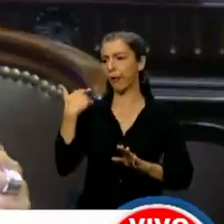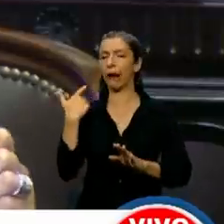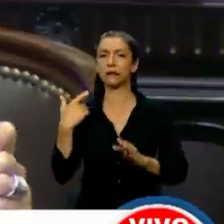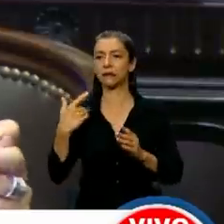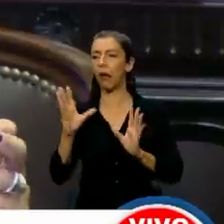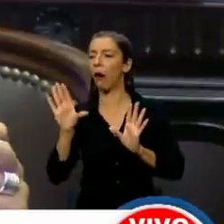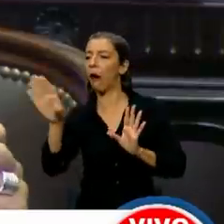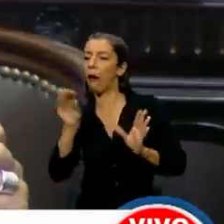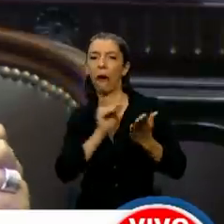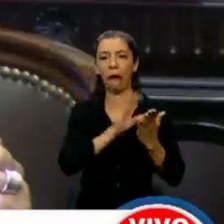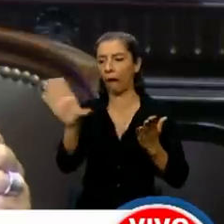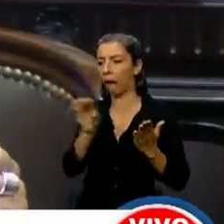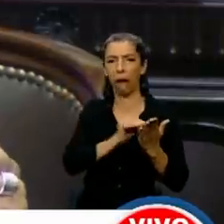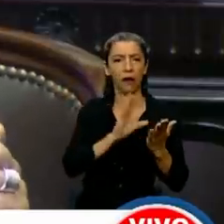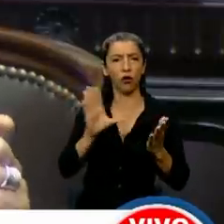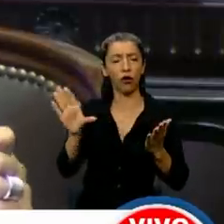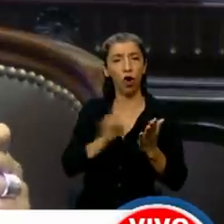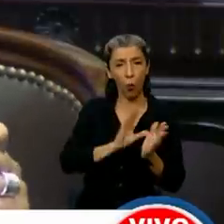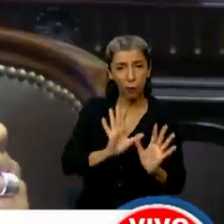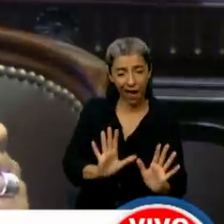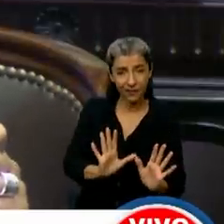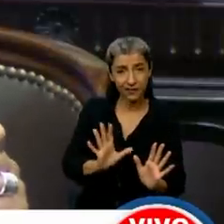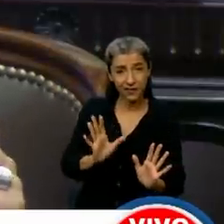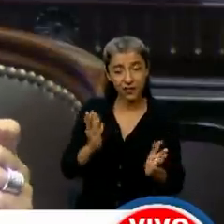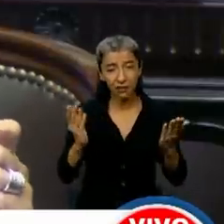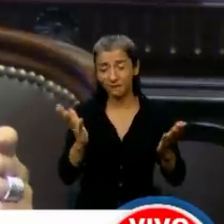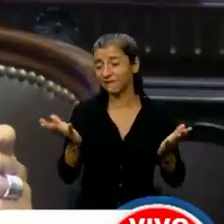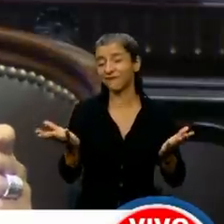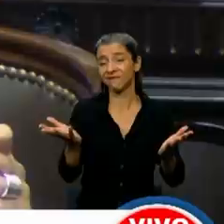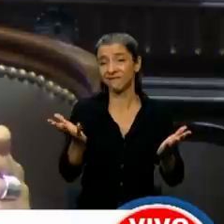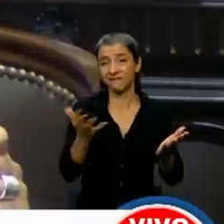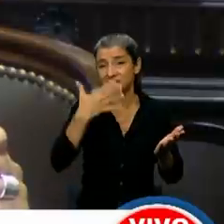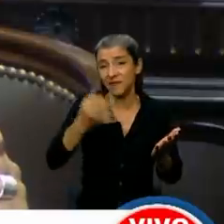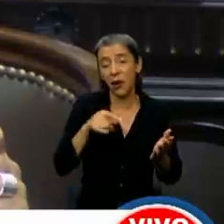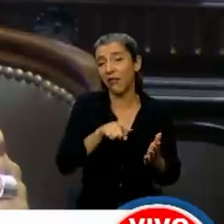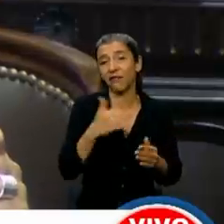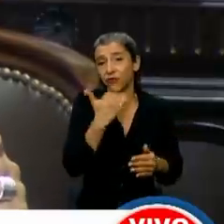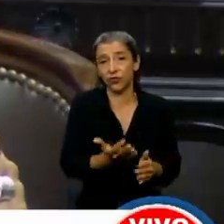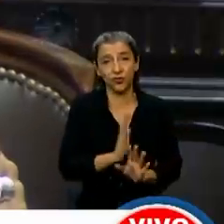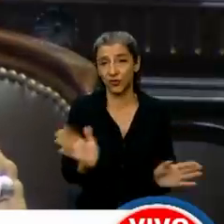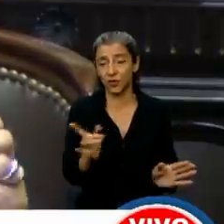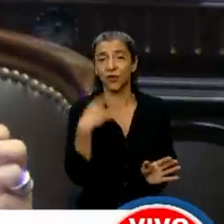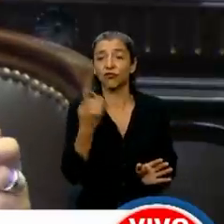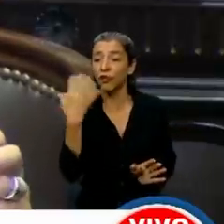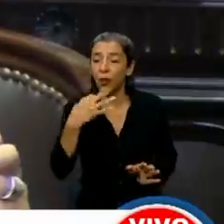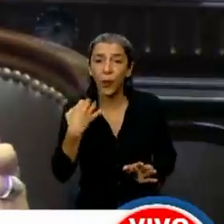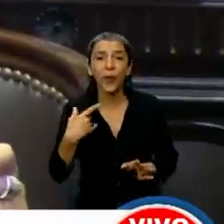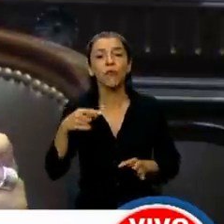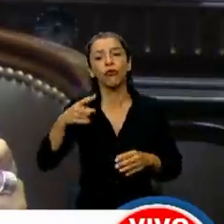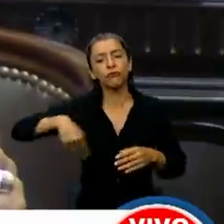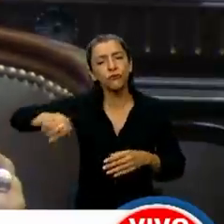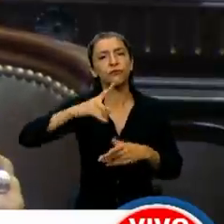sinceramente los argentinos lo que necesitan lo que necesitamos es que nos sentemos a discutir en serio